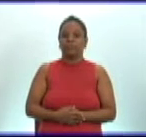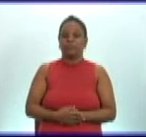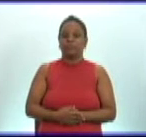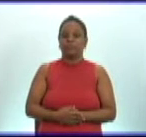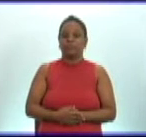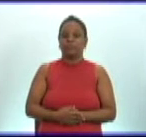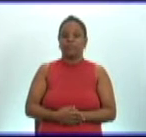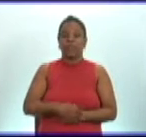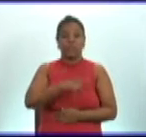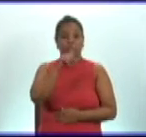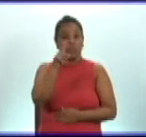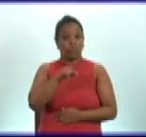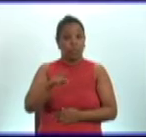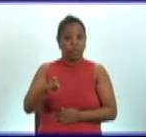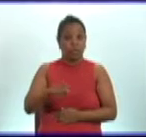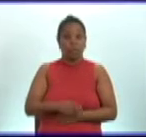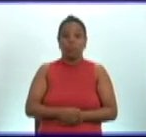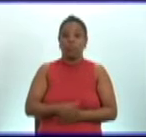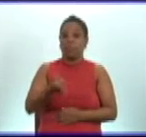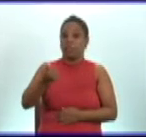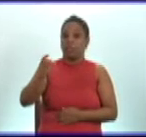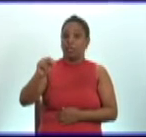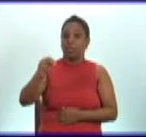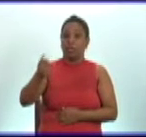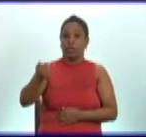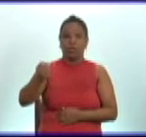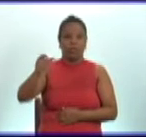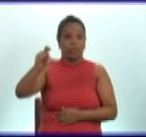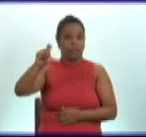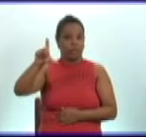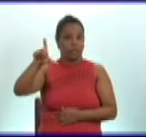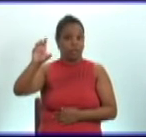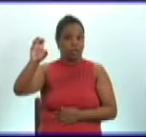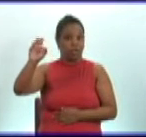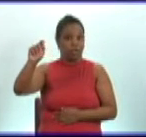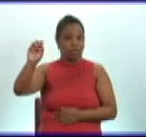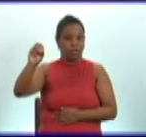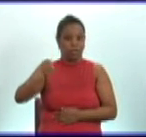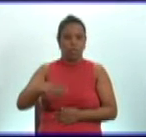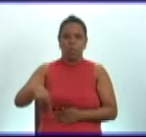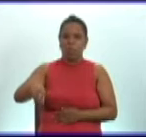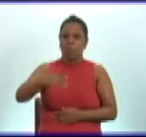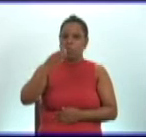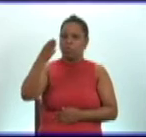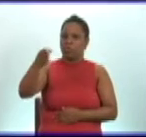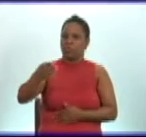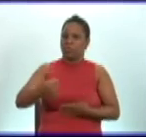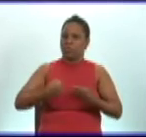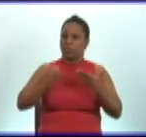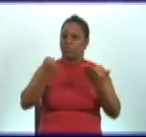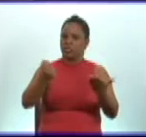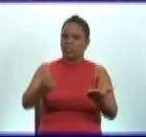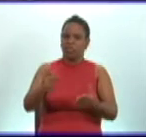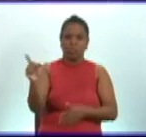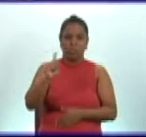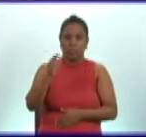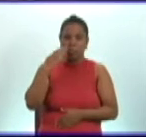Le he hecho una pregunta, señor Anacleto. ¿Fueron ustedes a rendirle honor? No, señor